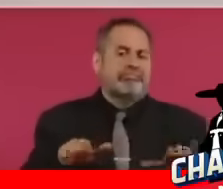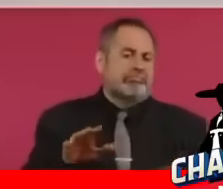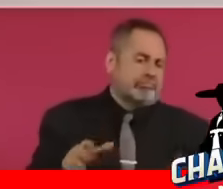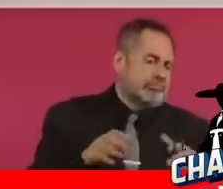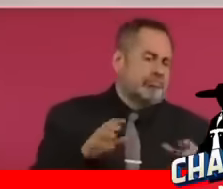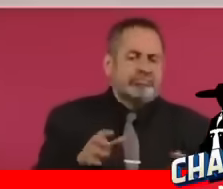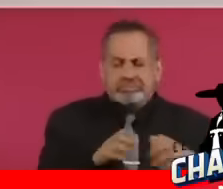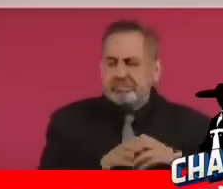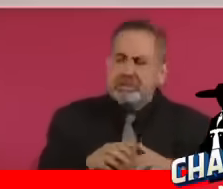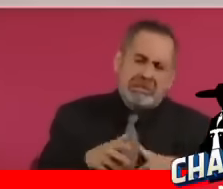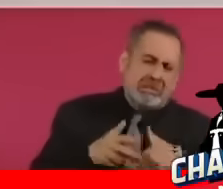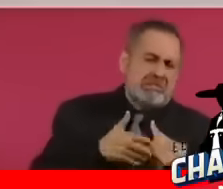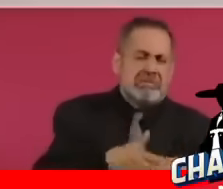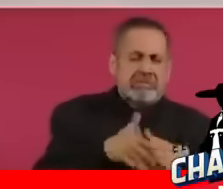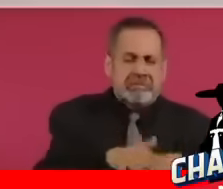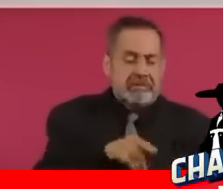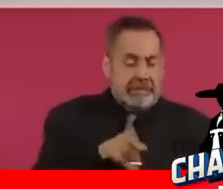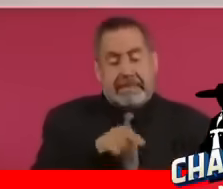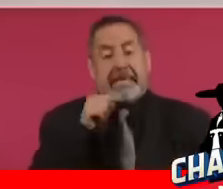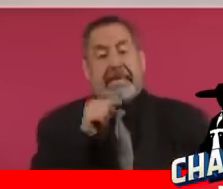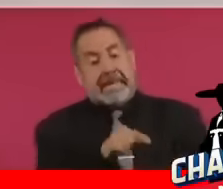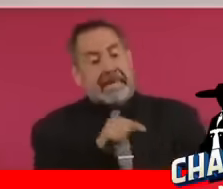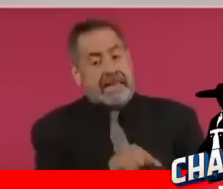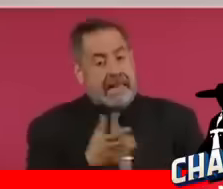a la manifestación